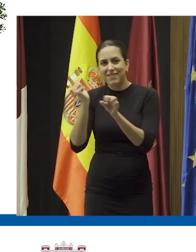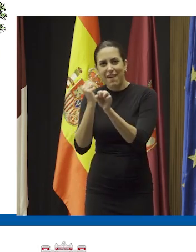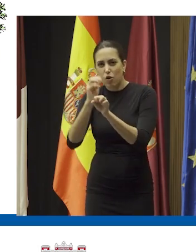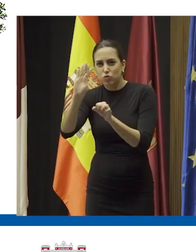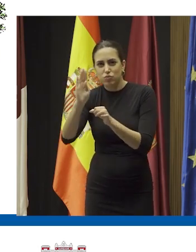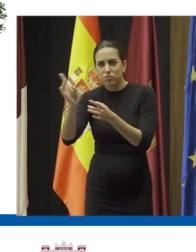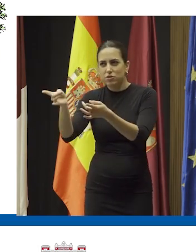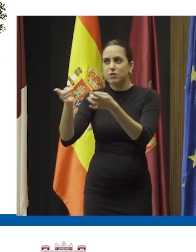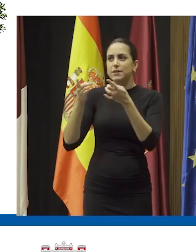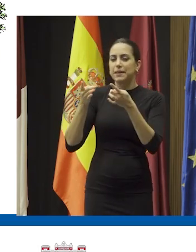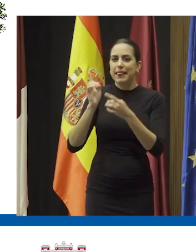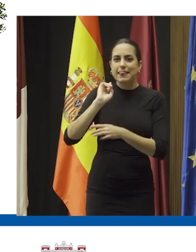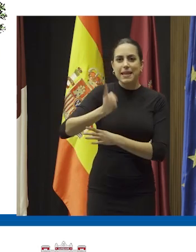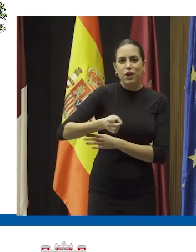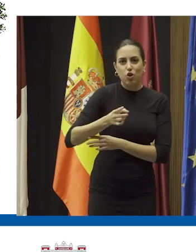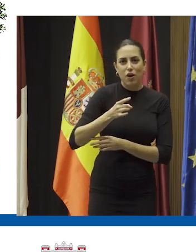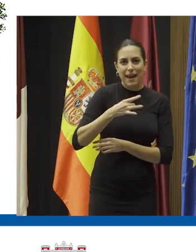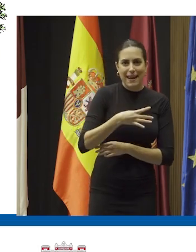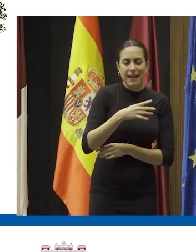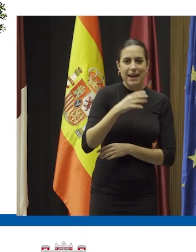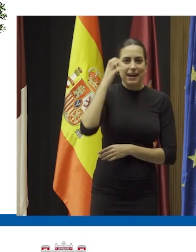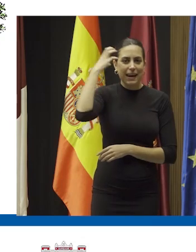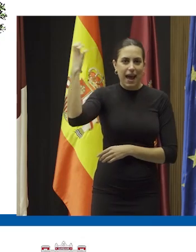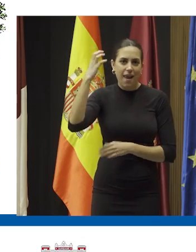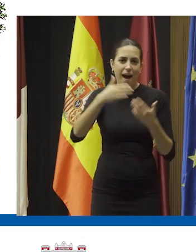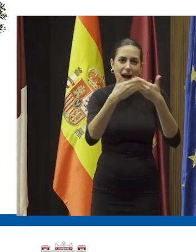director de la Real Academia de la Lengua, director de